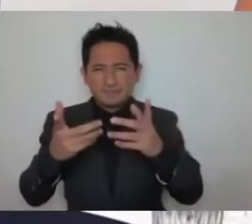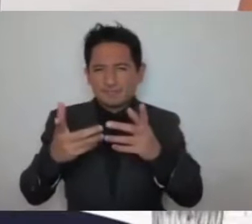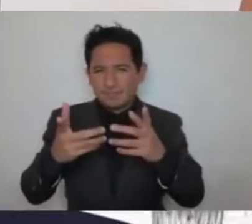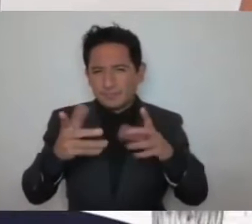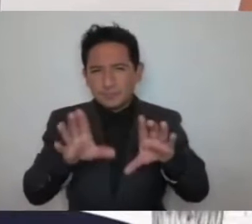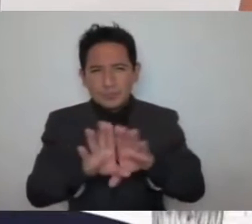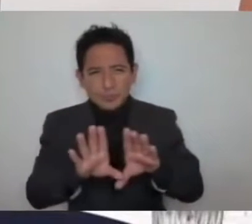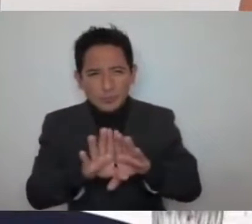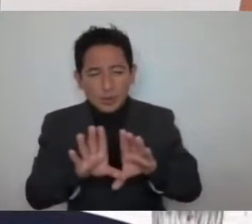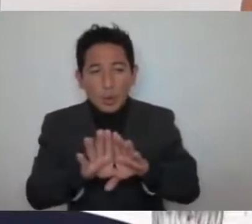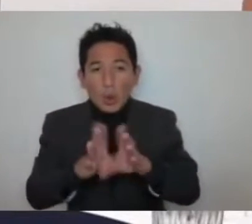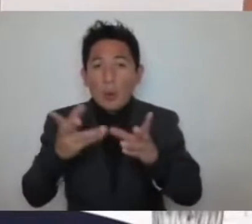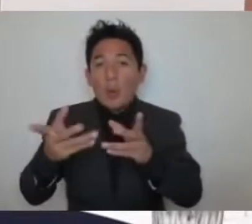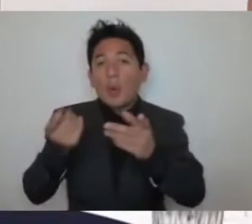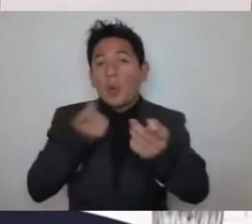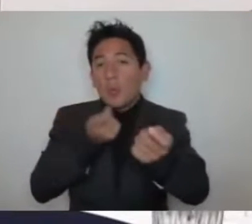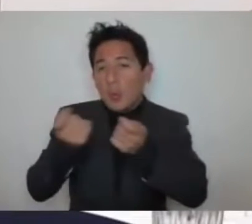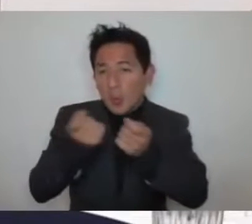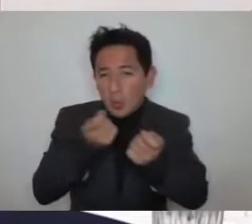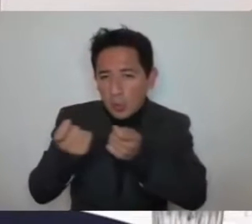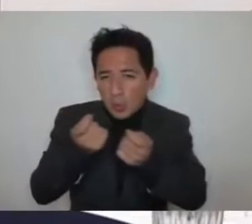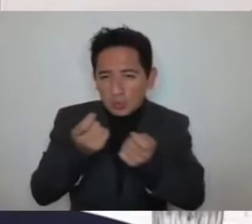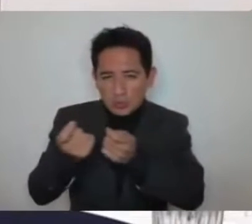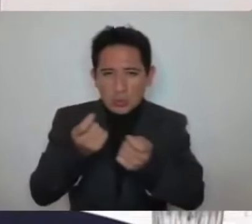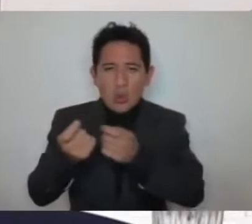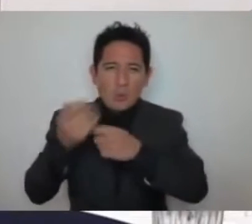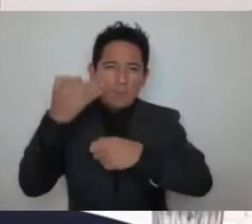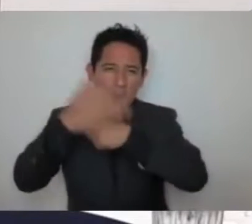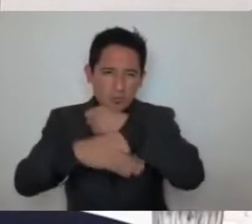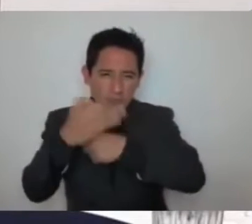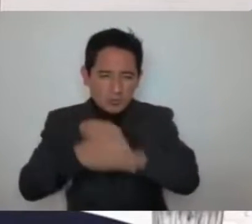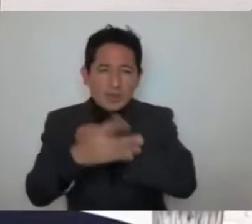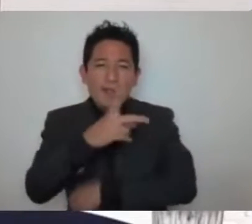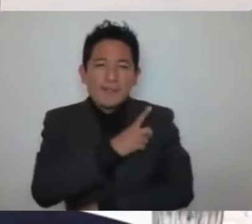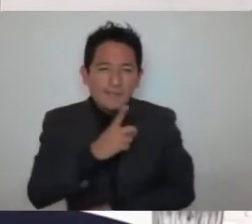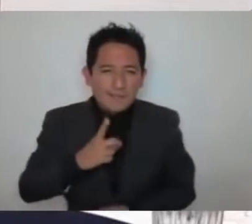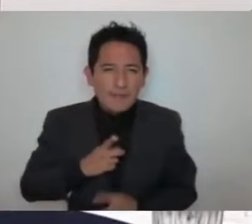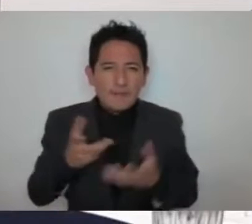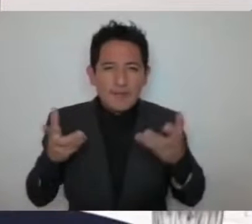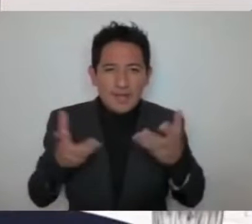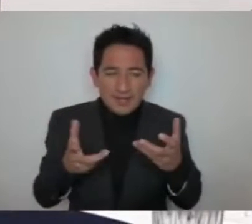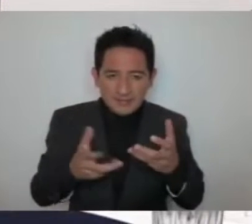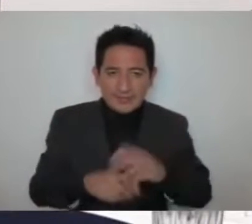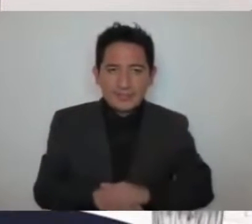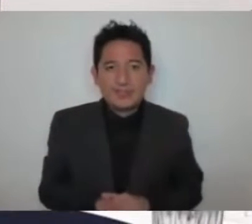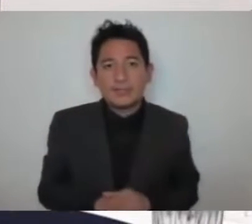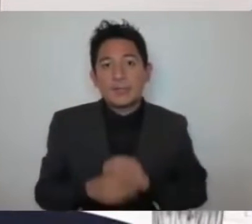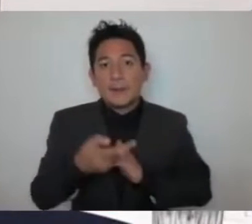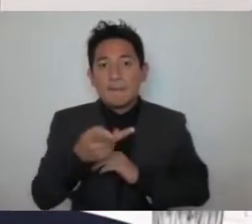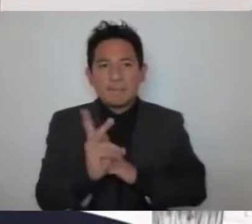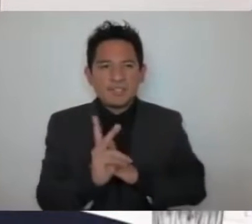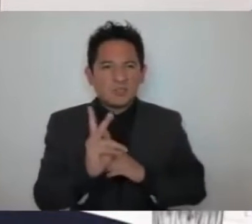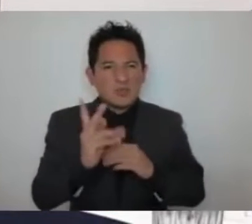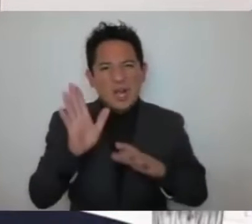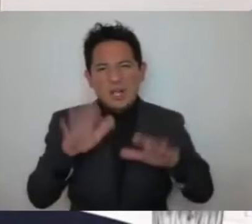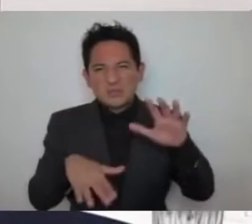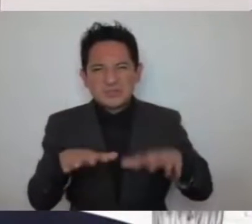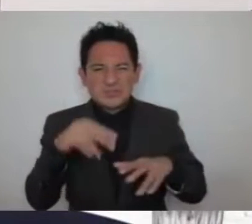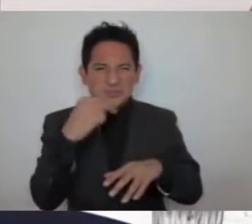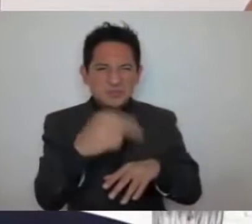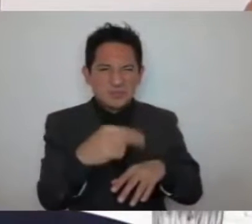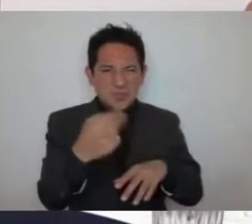hay unanimidad que permite dar una guía muy clara acerca de qué es esto porque el nombre no suena tan familiar y que dicho de una manera